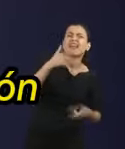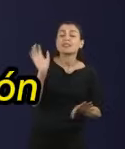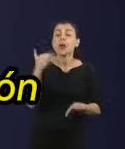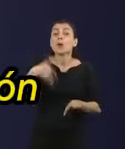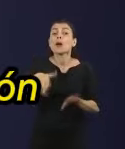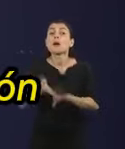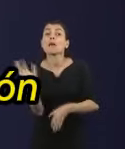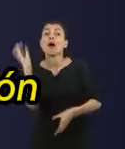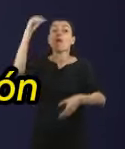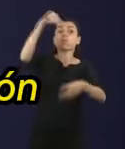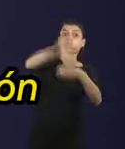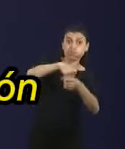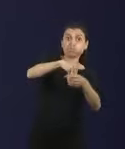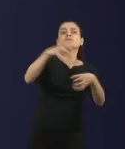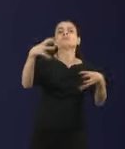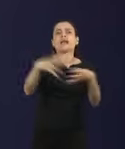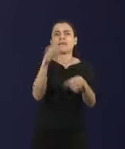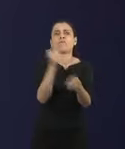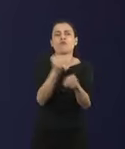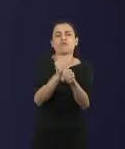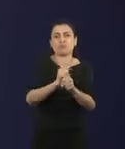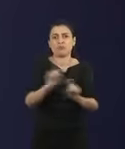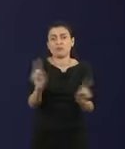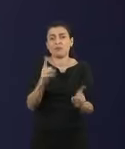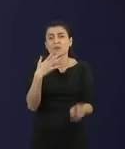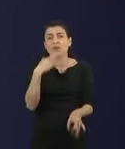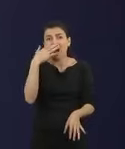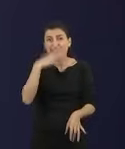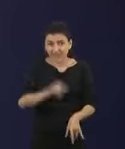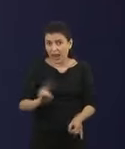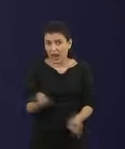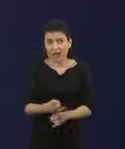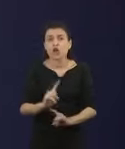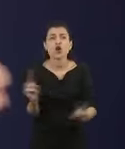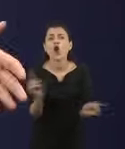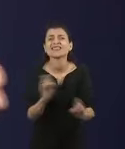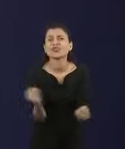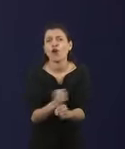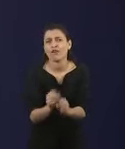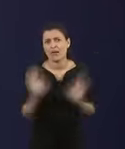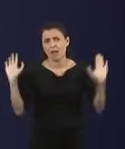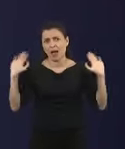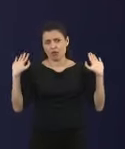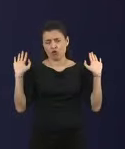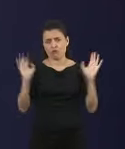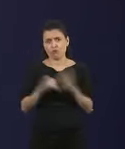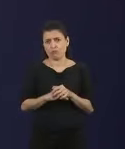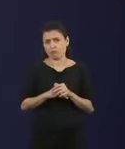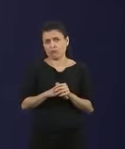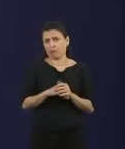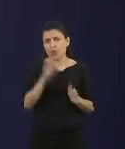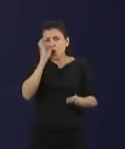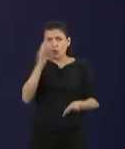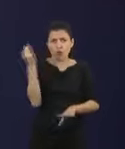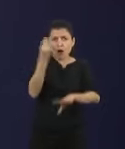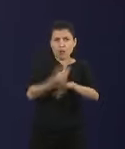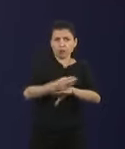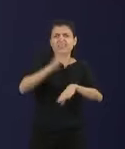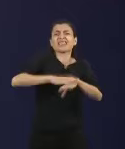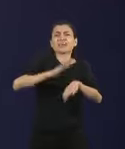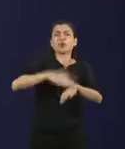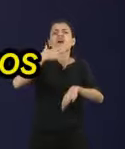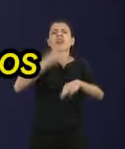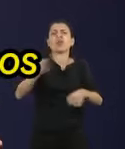cual cargo que oficiaban de tal o cual cuestión dentro de un ministerio dentro de una secretaria pero nunca llegaron a ser funcionarios por lo tanto